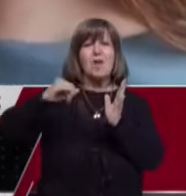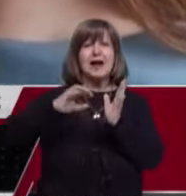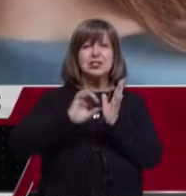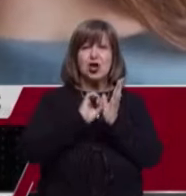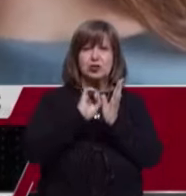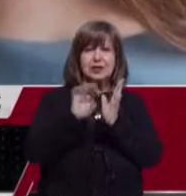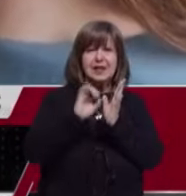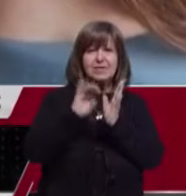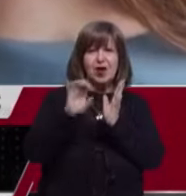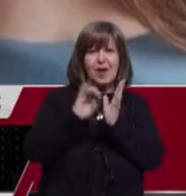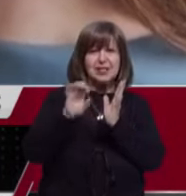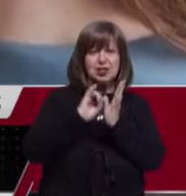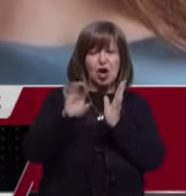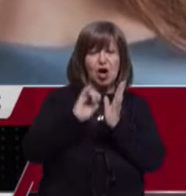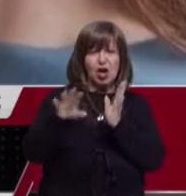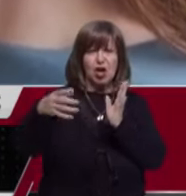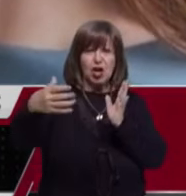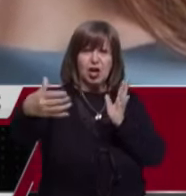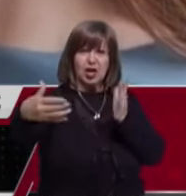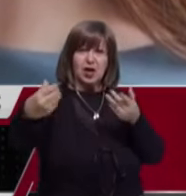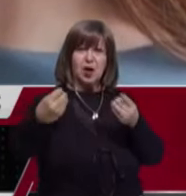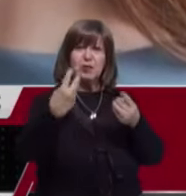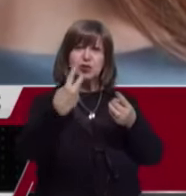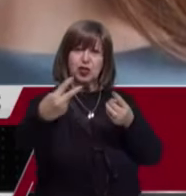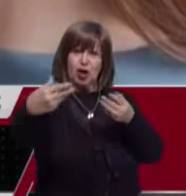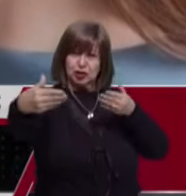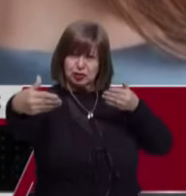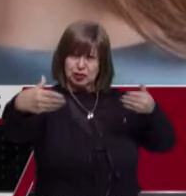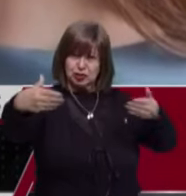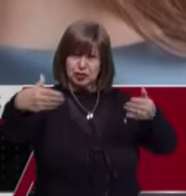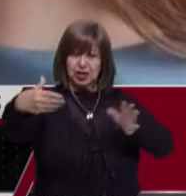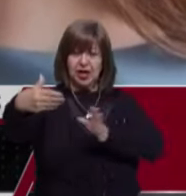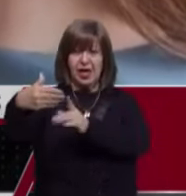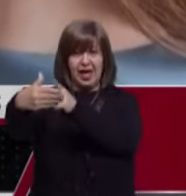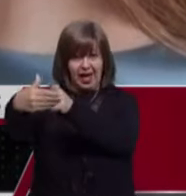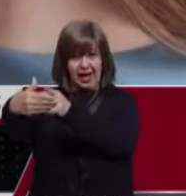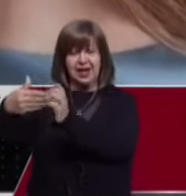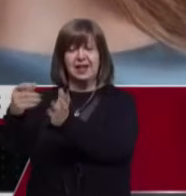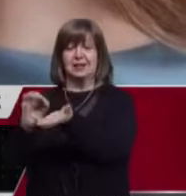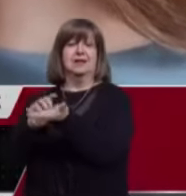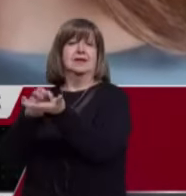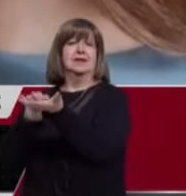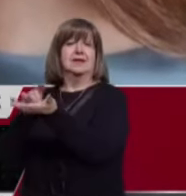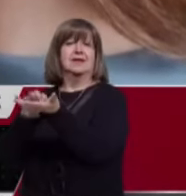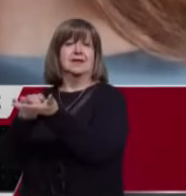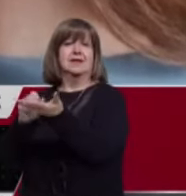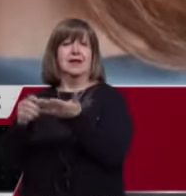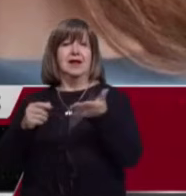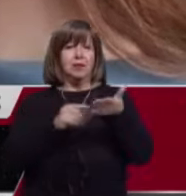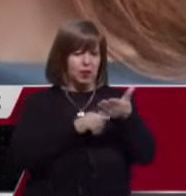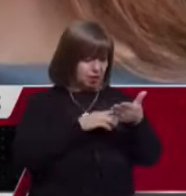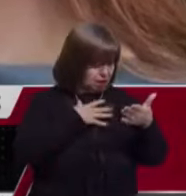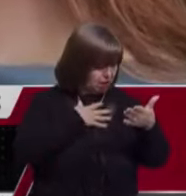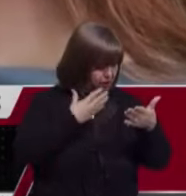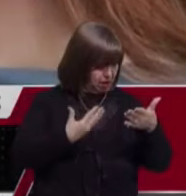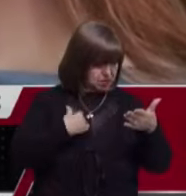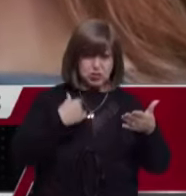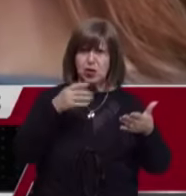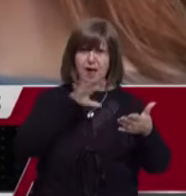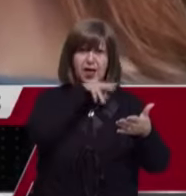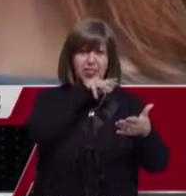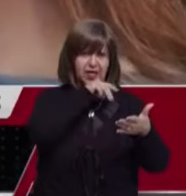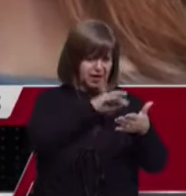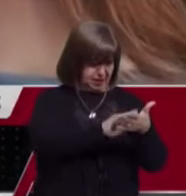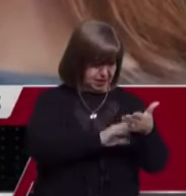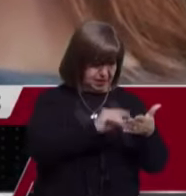única estafa que hay, sí. Claro, ¿cómo hacen estos delincuentes? ¿Te mandan un mensaje? ¿Le mandan un mensaje a mi mamá, a mi papá, al televidente que está aquí, a un